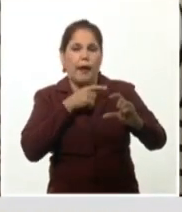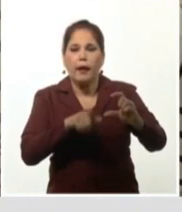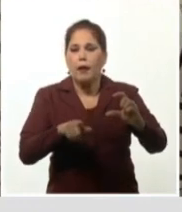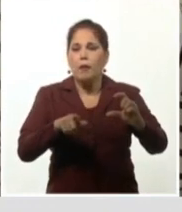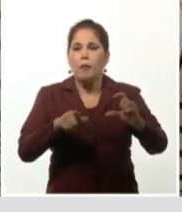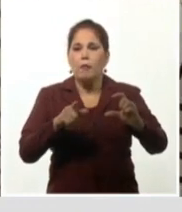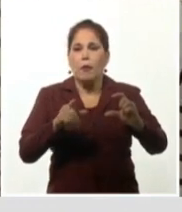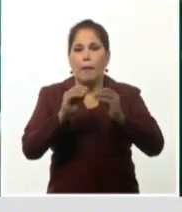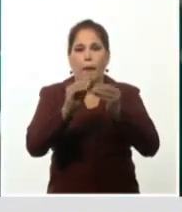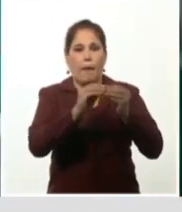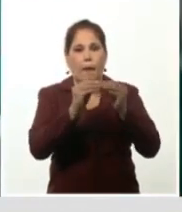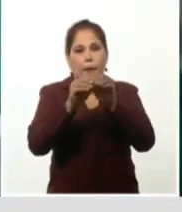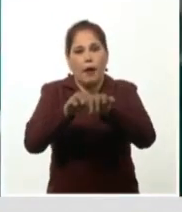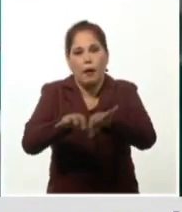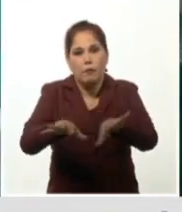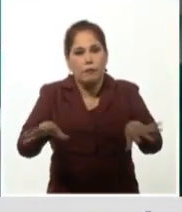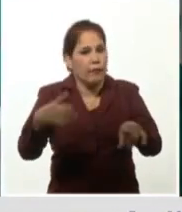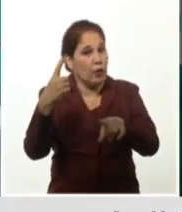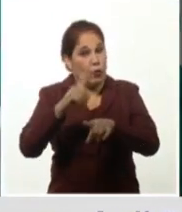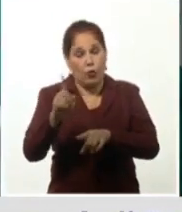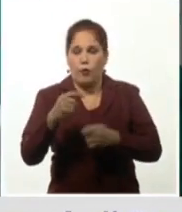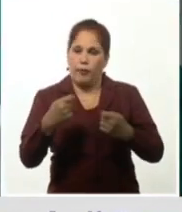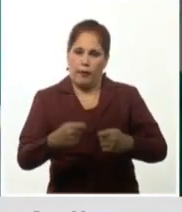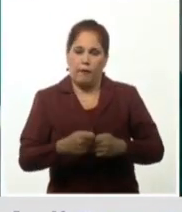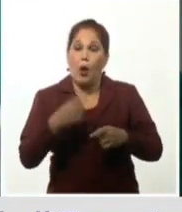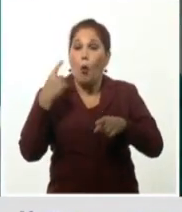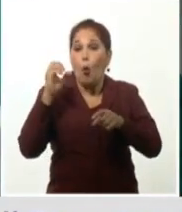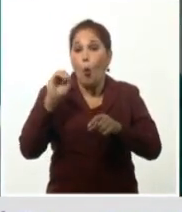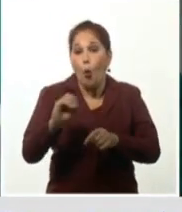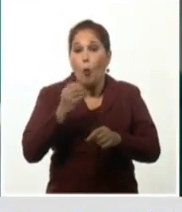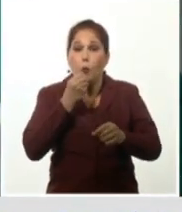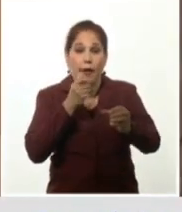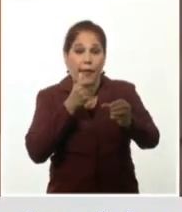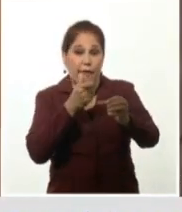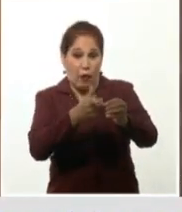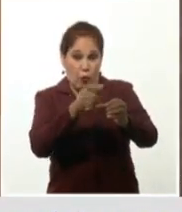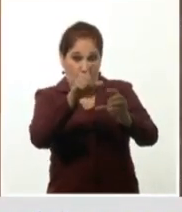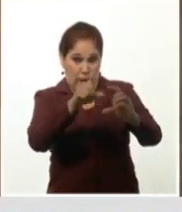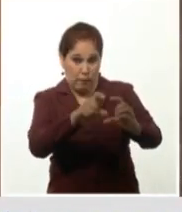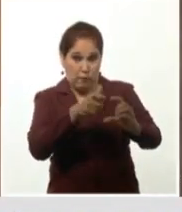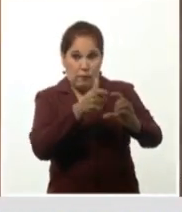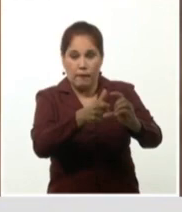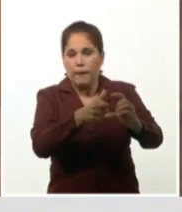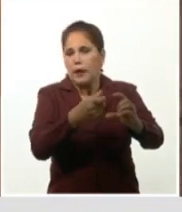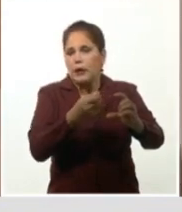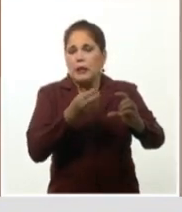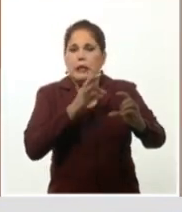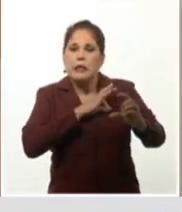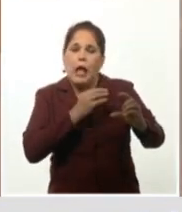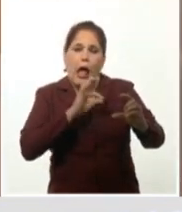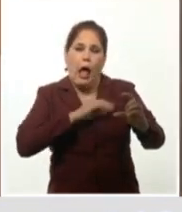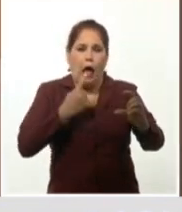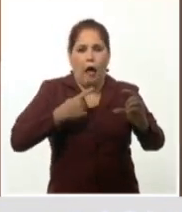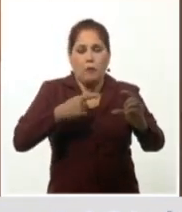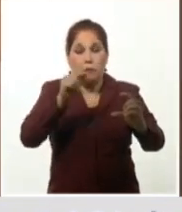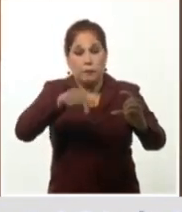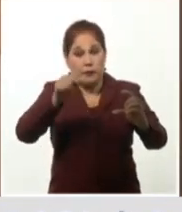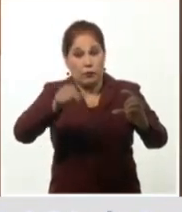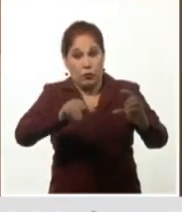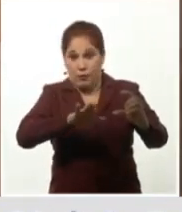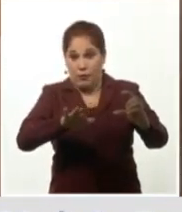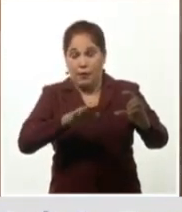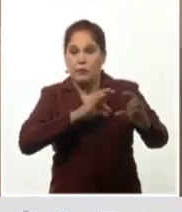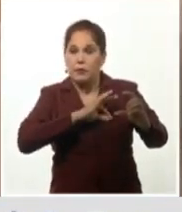la transmisión o, por ejemplo, para evitar que la enfermedad tenga síntomas o que los individuos que tengan